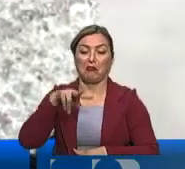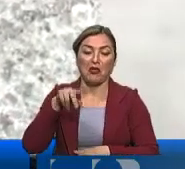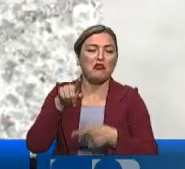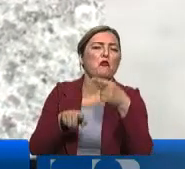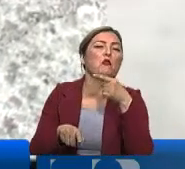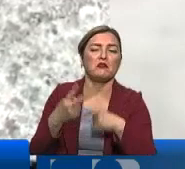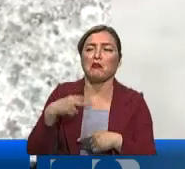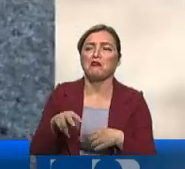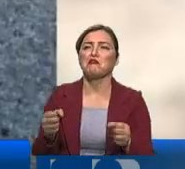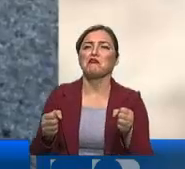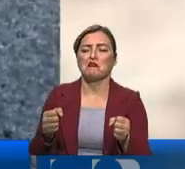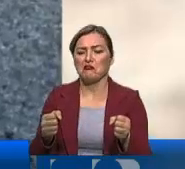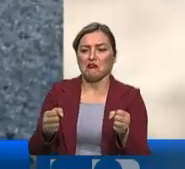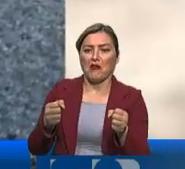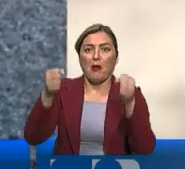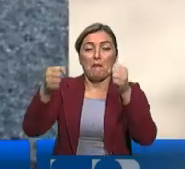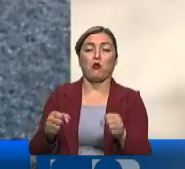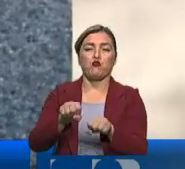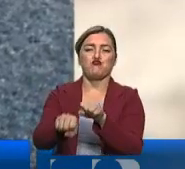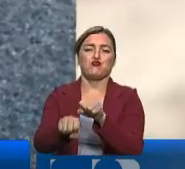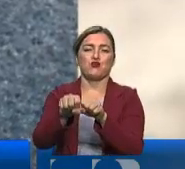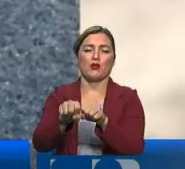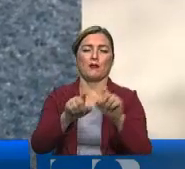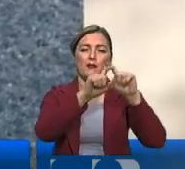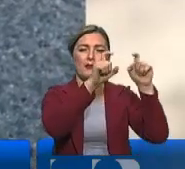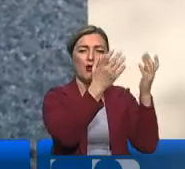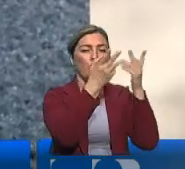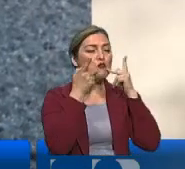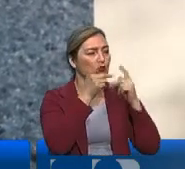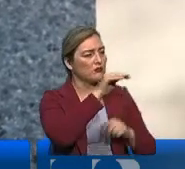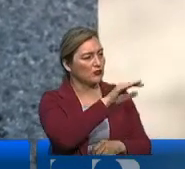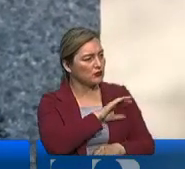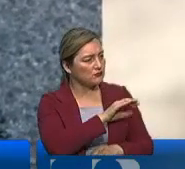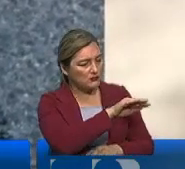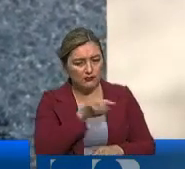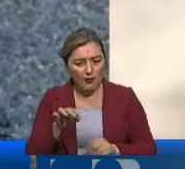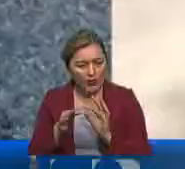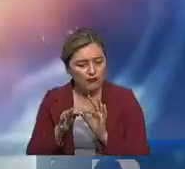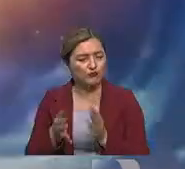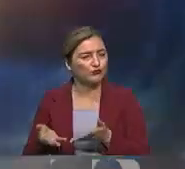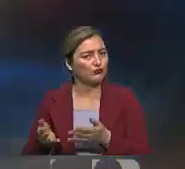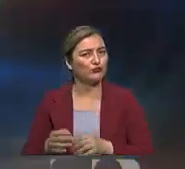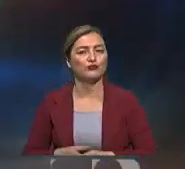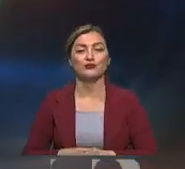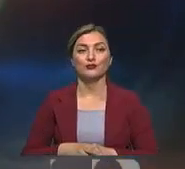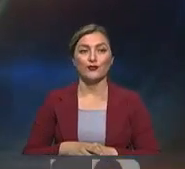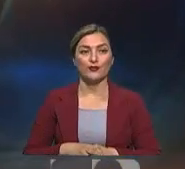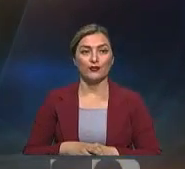varios automotores sufran daños mecánicos. Un llamado a la empresa metropolitana de obras públicas para que rehabilite esta arteria.